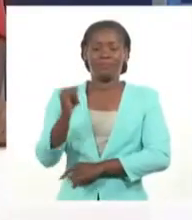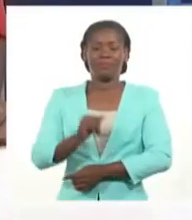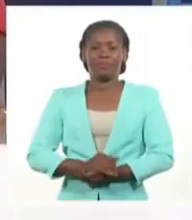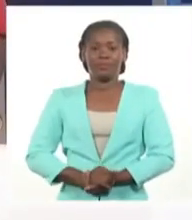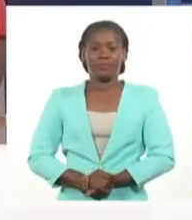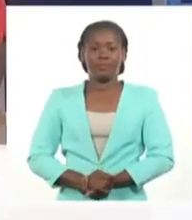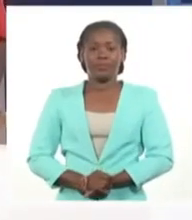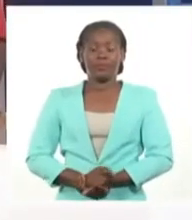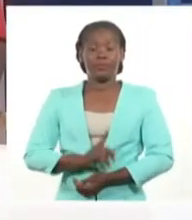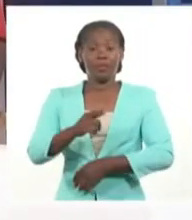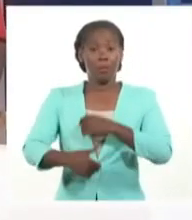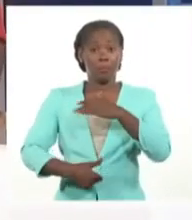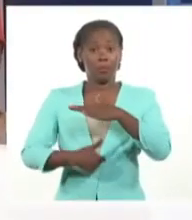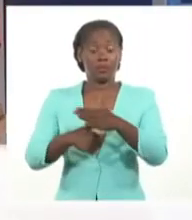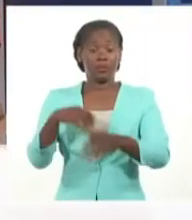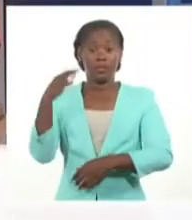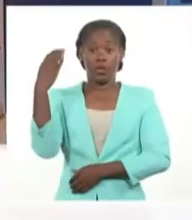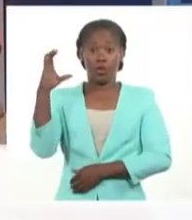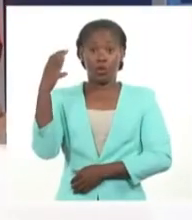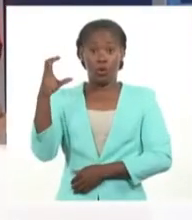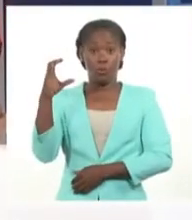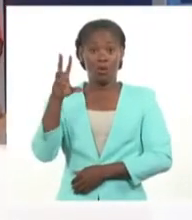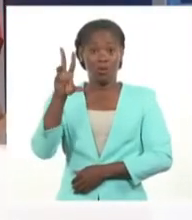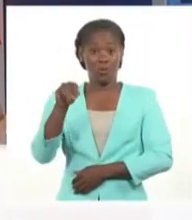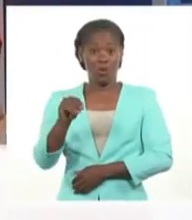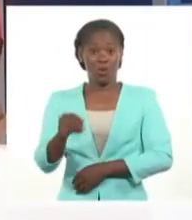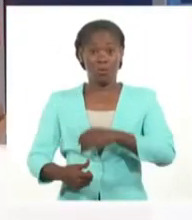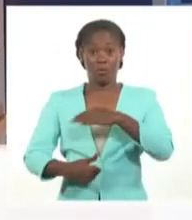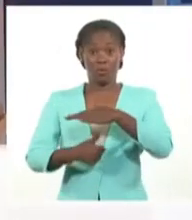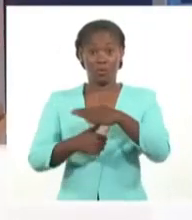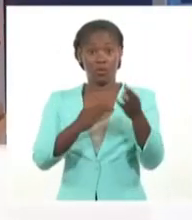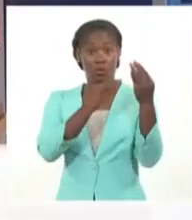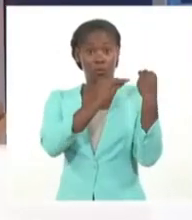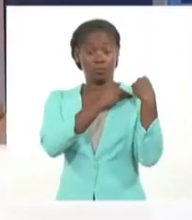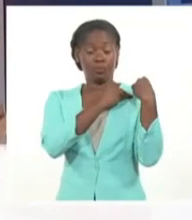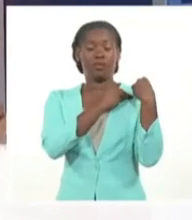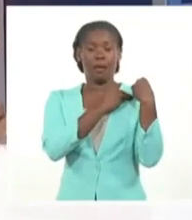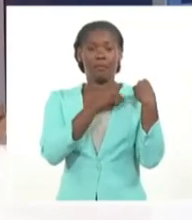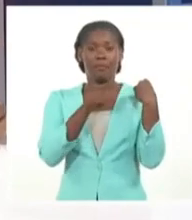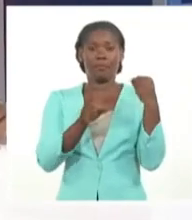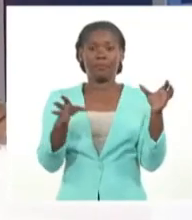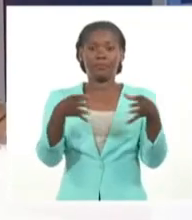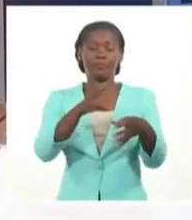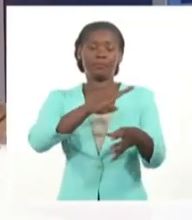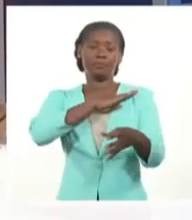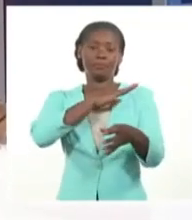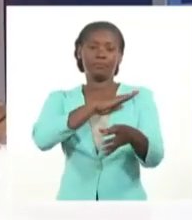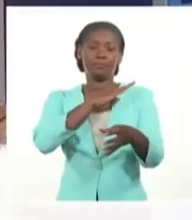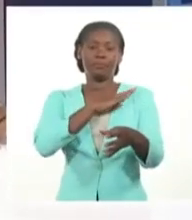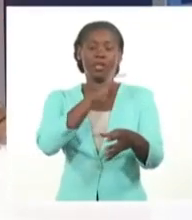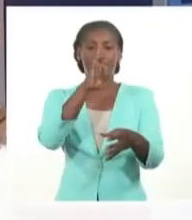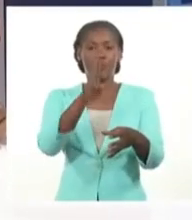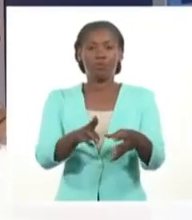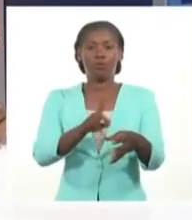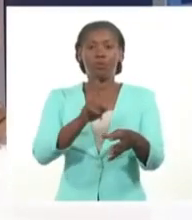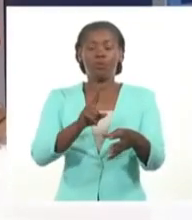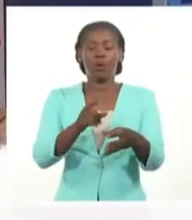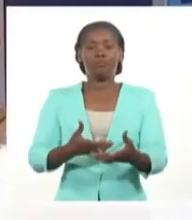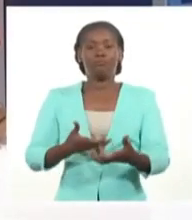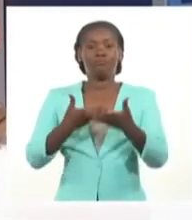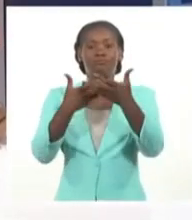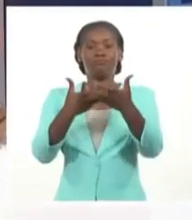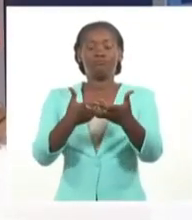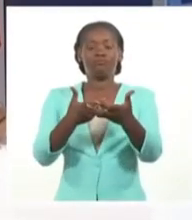internacional. El presidente de Colombia, Gustavo Petro, designó las nuevas autoridades militares de su país en una ceremonia oficial. En su